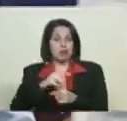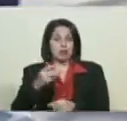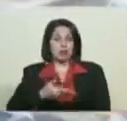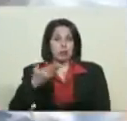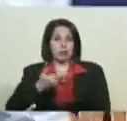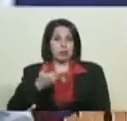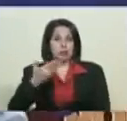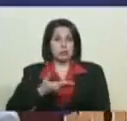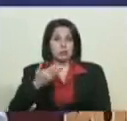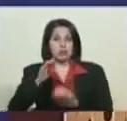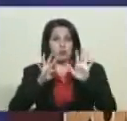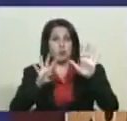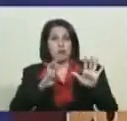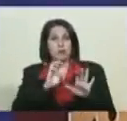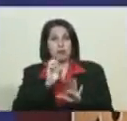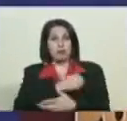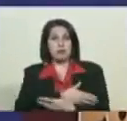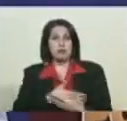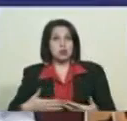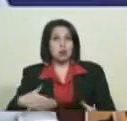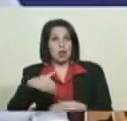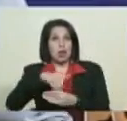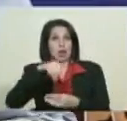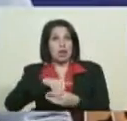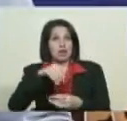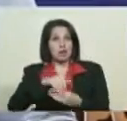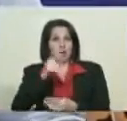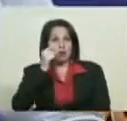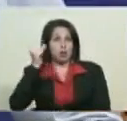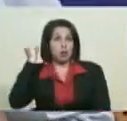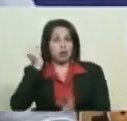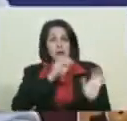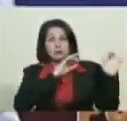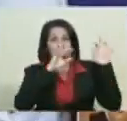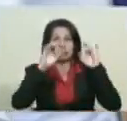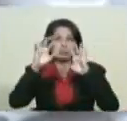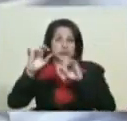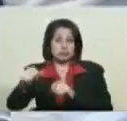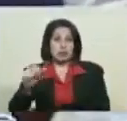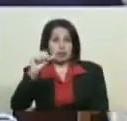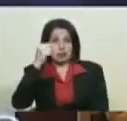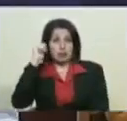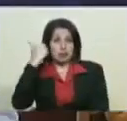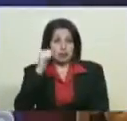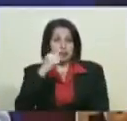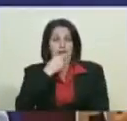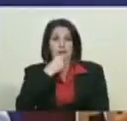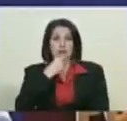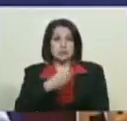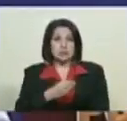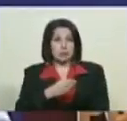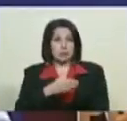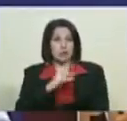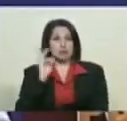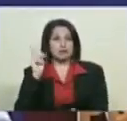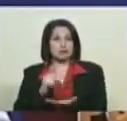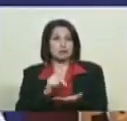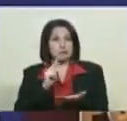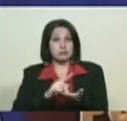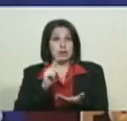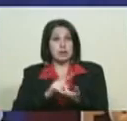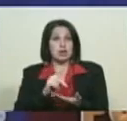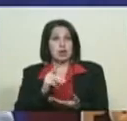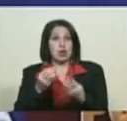importante. Más de 9 millones de electores y electoras acudieron el día de hoy, 10 de diciembre, a los centros de votación a ejercer su derecho al